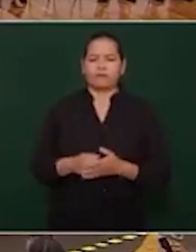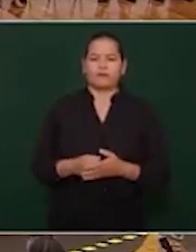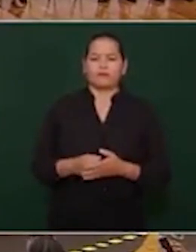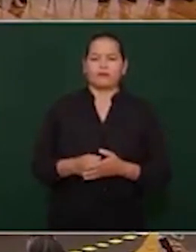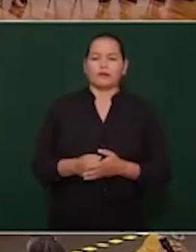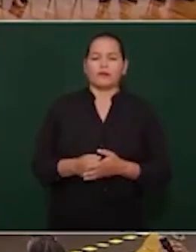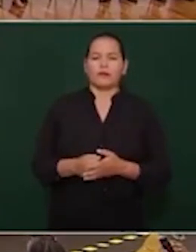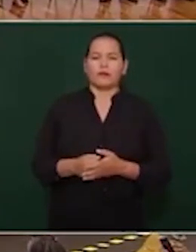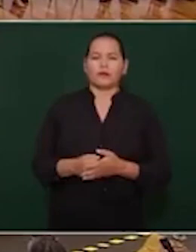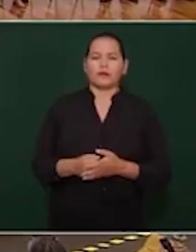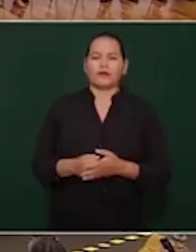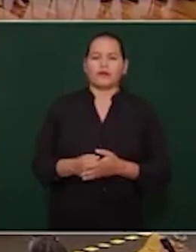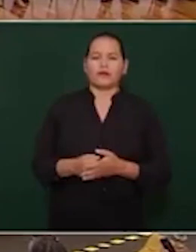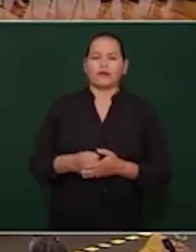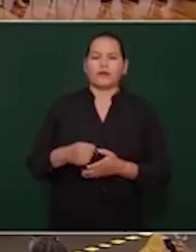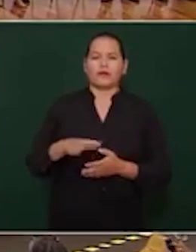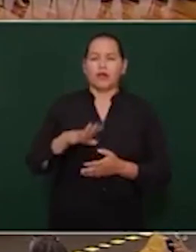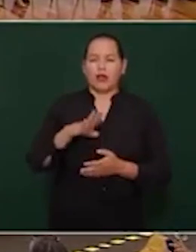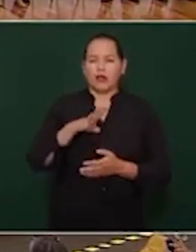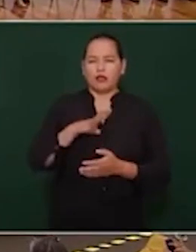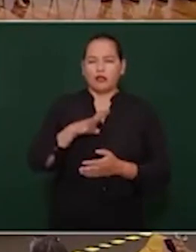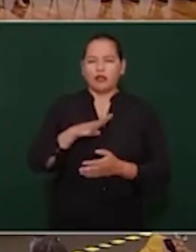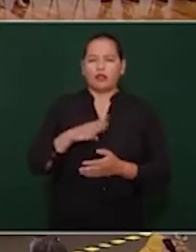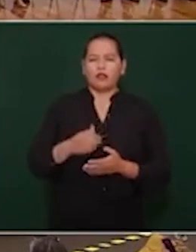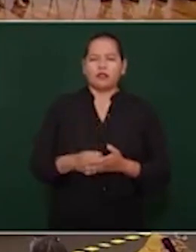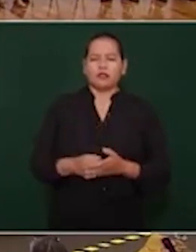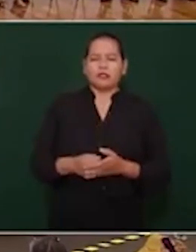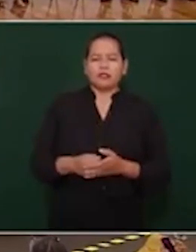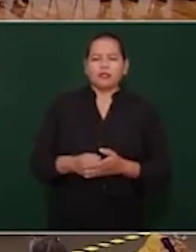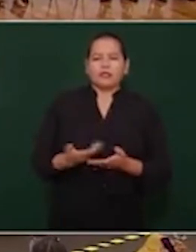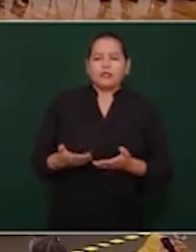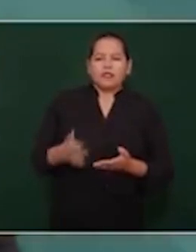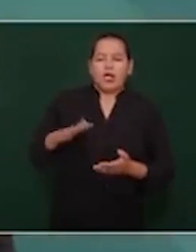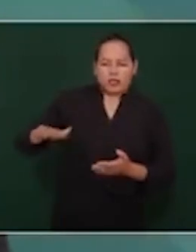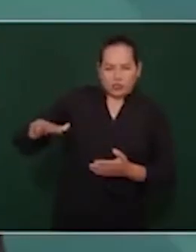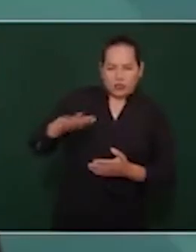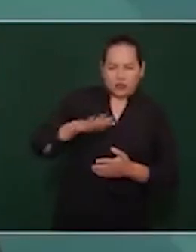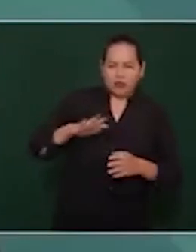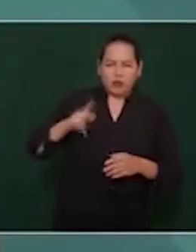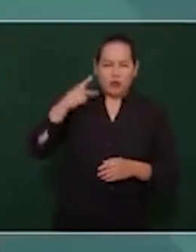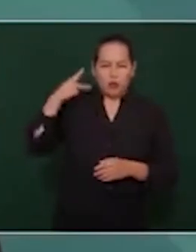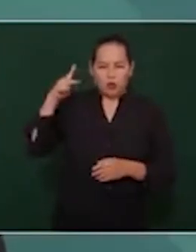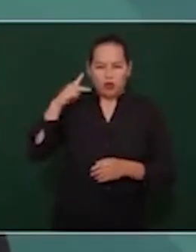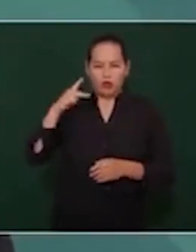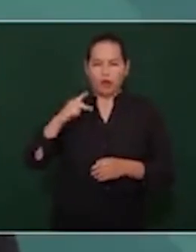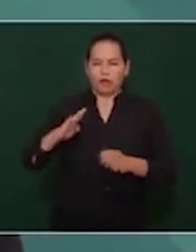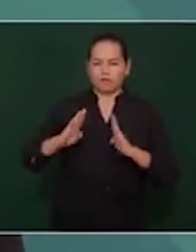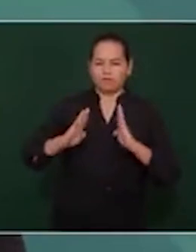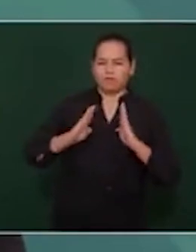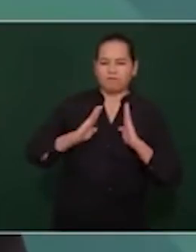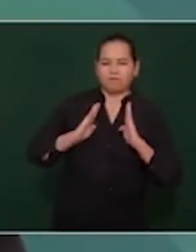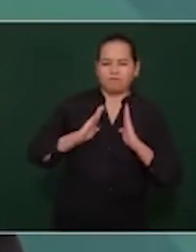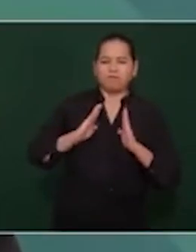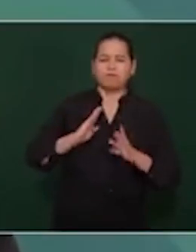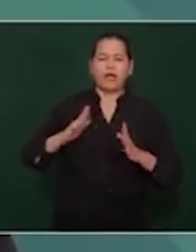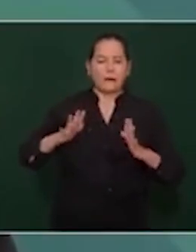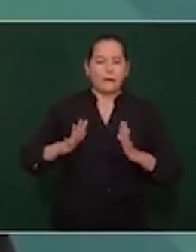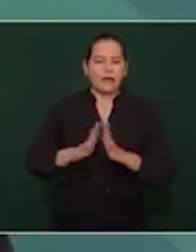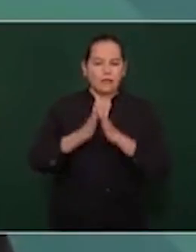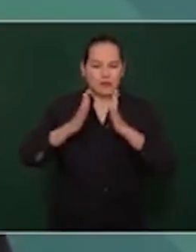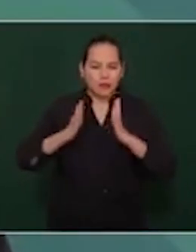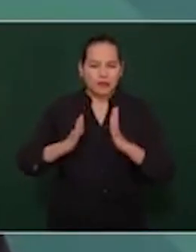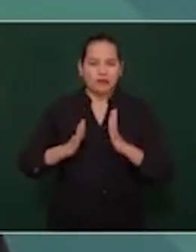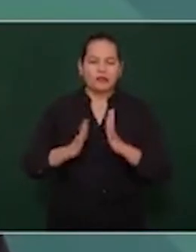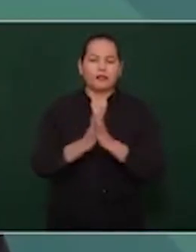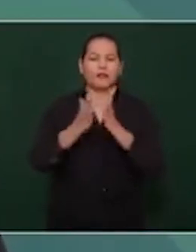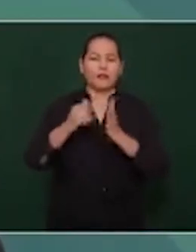Puebla hay unos mandos territoriales militares en los que también participan en este plan para auxiliar a